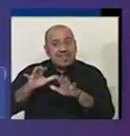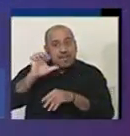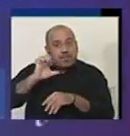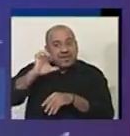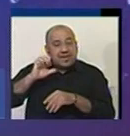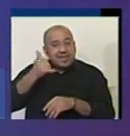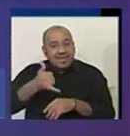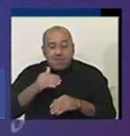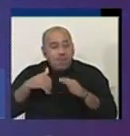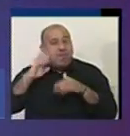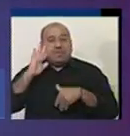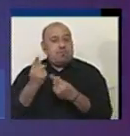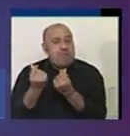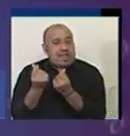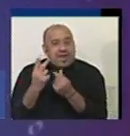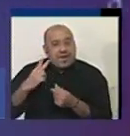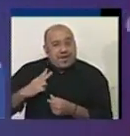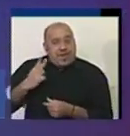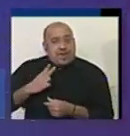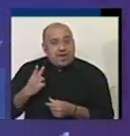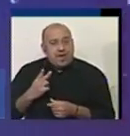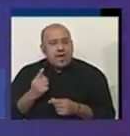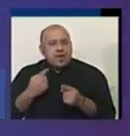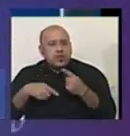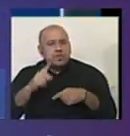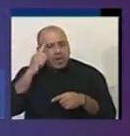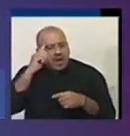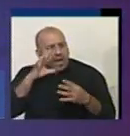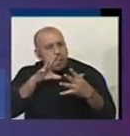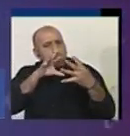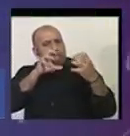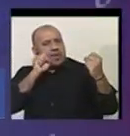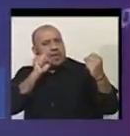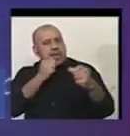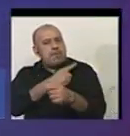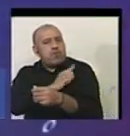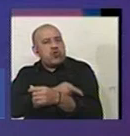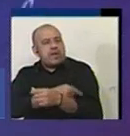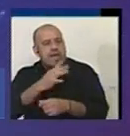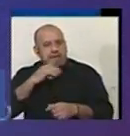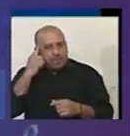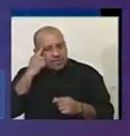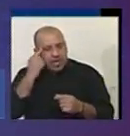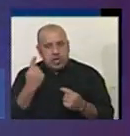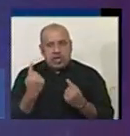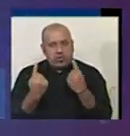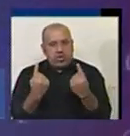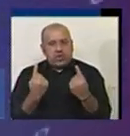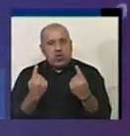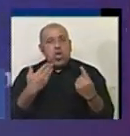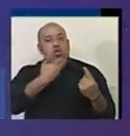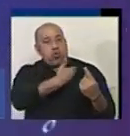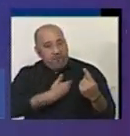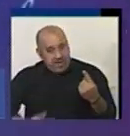grandes del planeta. Entonces, para entender el poder que hoy gobierna el mundo, hay que combinar estas dos cosas. Estados, estos